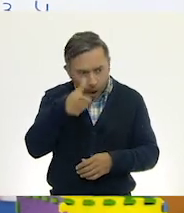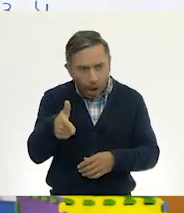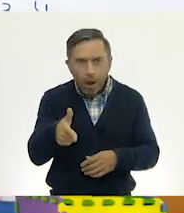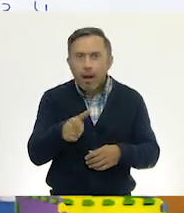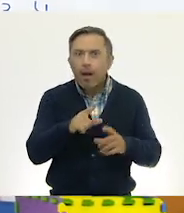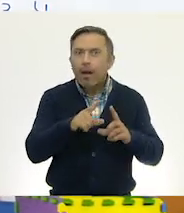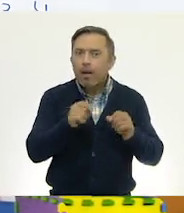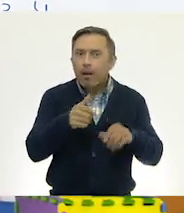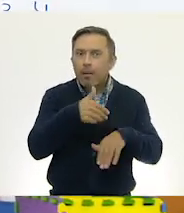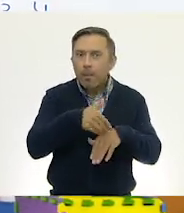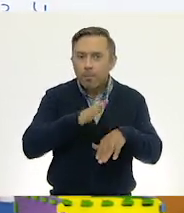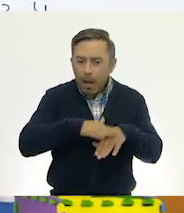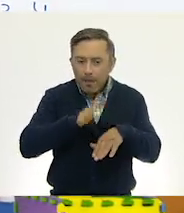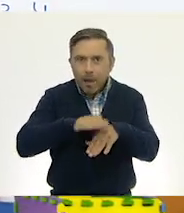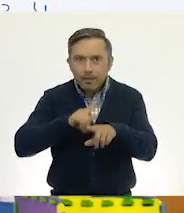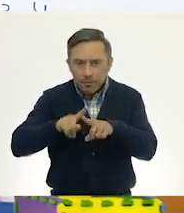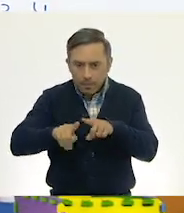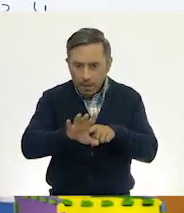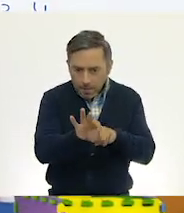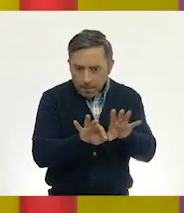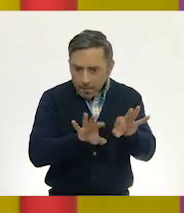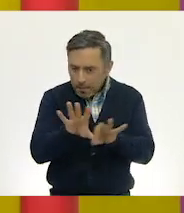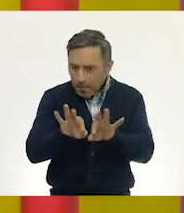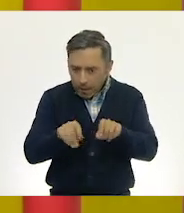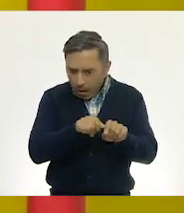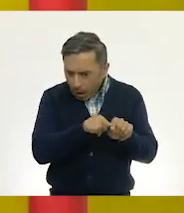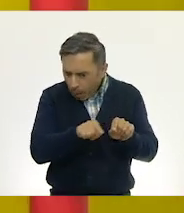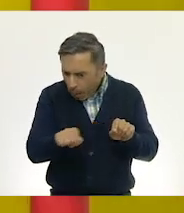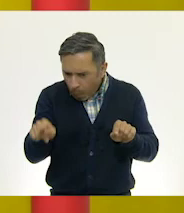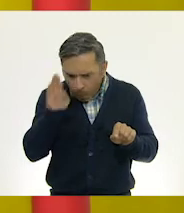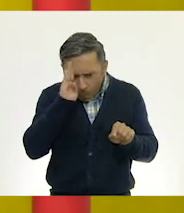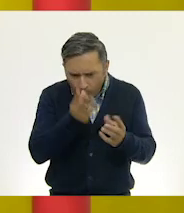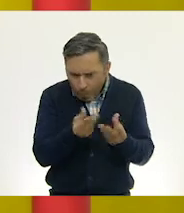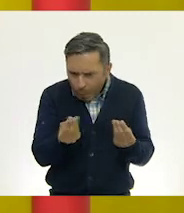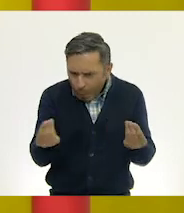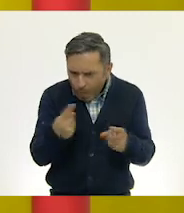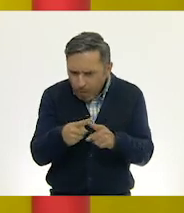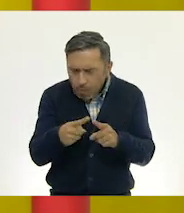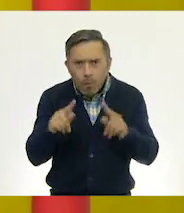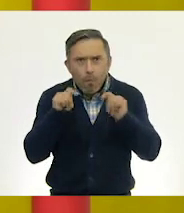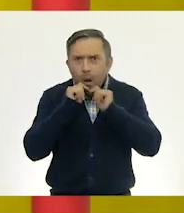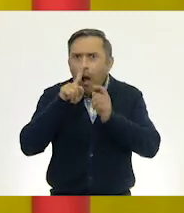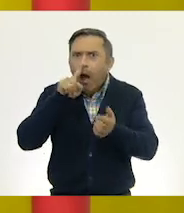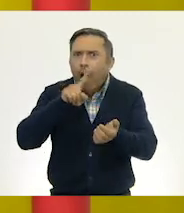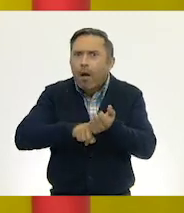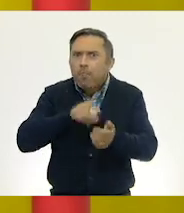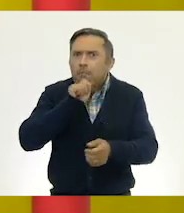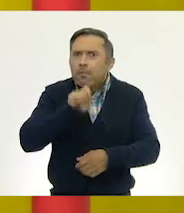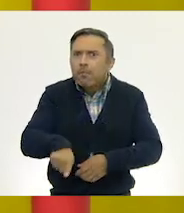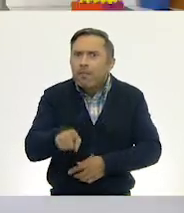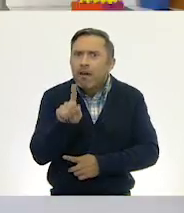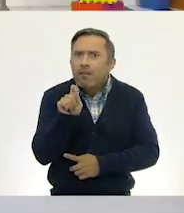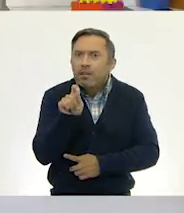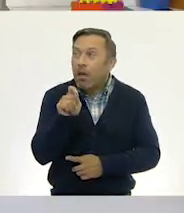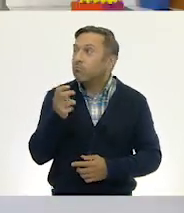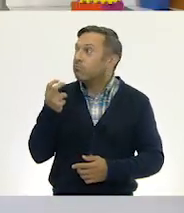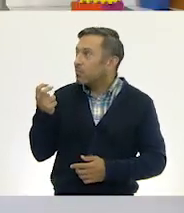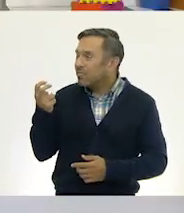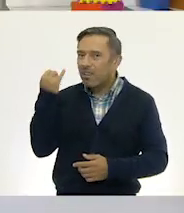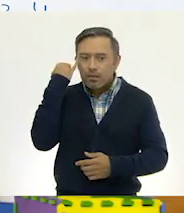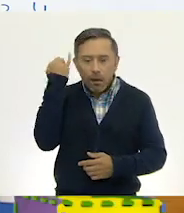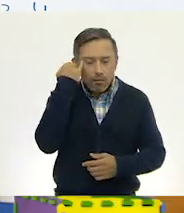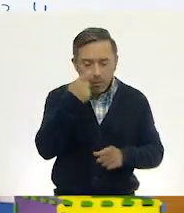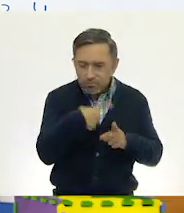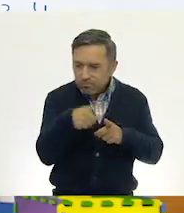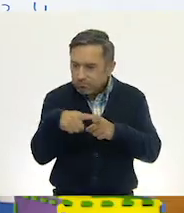pero siguió saliendo el resultado de 20? Así es, las combinaciones son muchas. Claro, entonces significa que